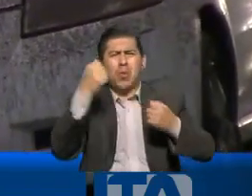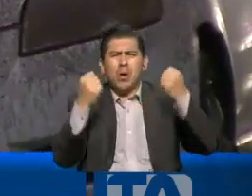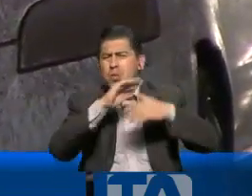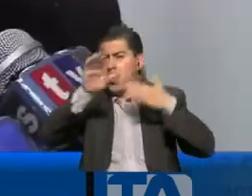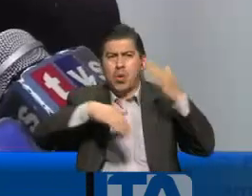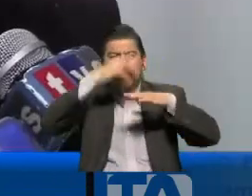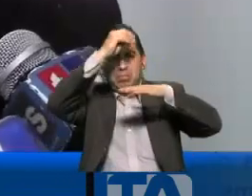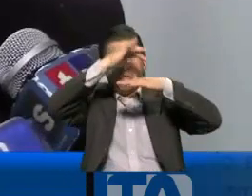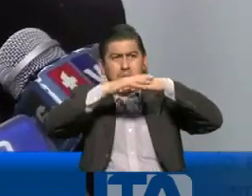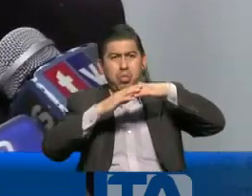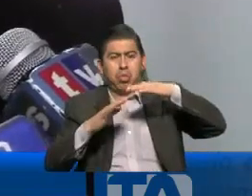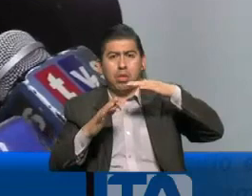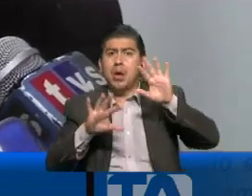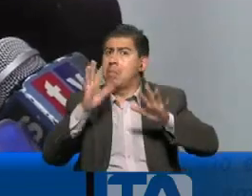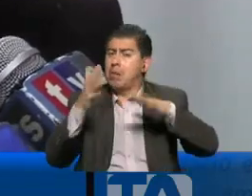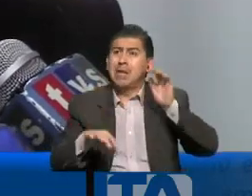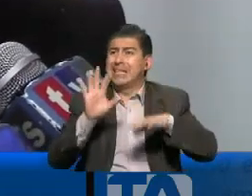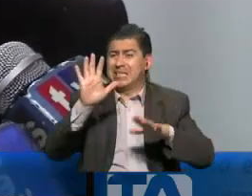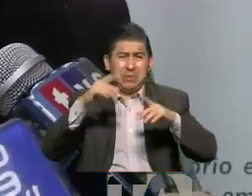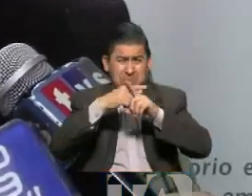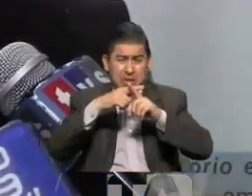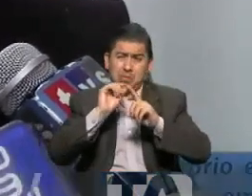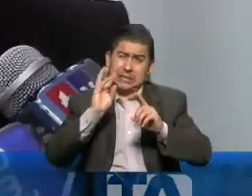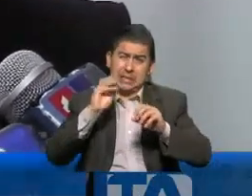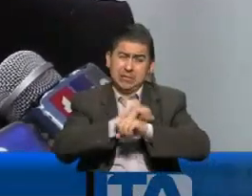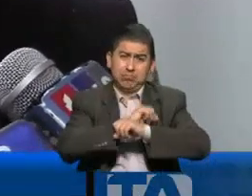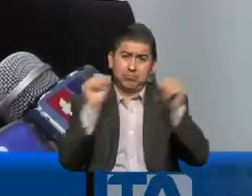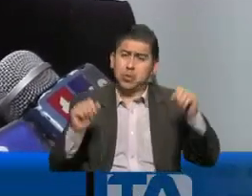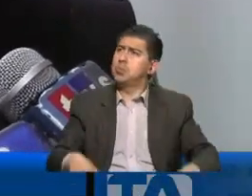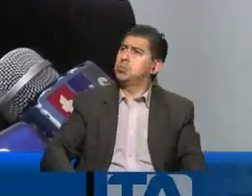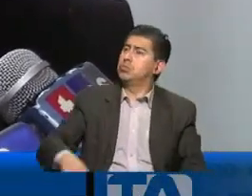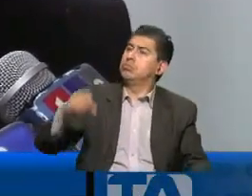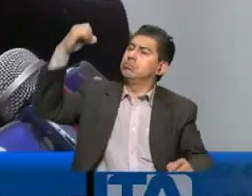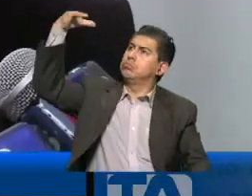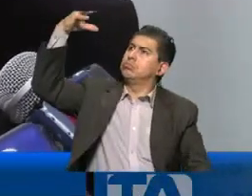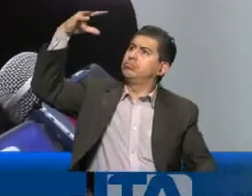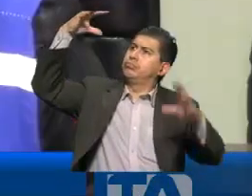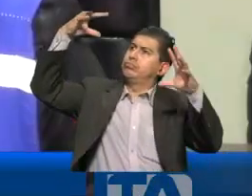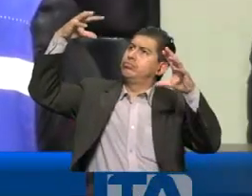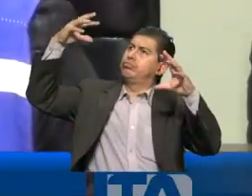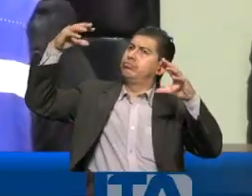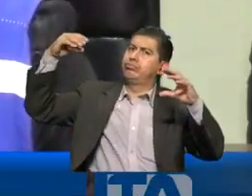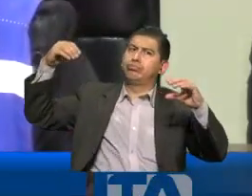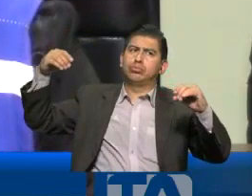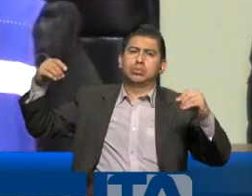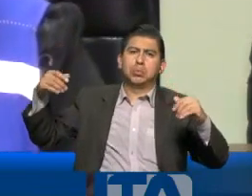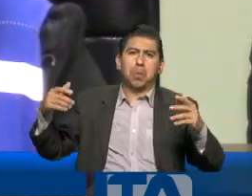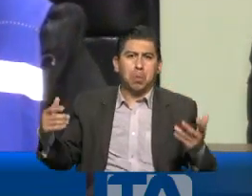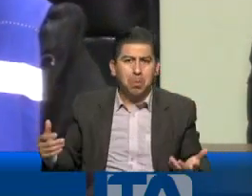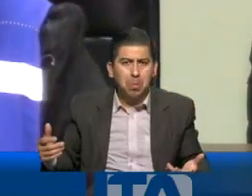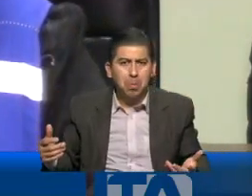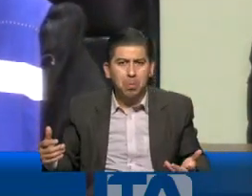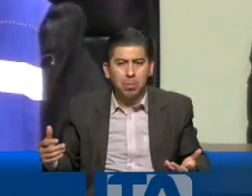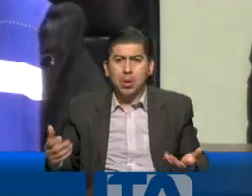ceniza volcánica. A partir de las 5:30, 6 de la mañana, estamos teniendo una caída de ceniza bastante complicada. Al momento tenemos